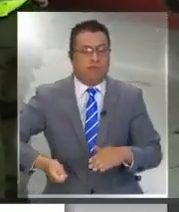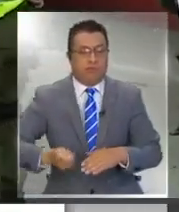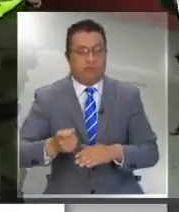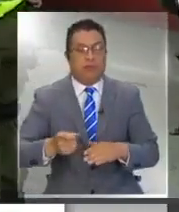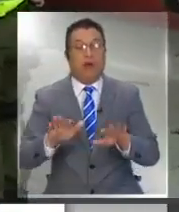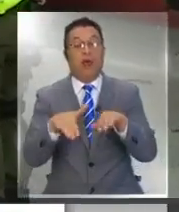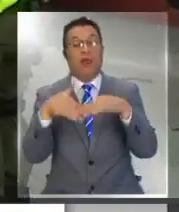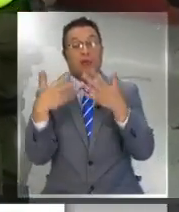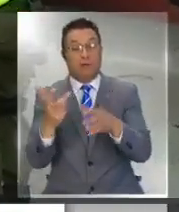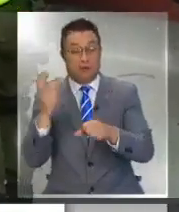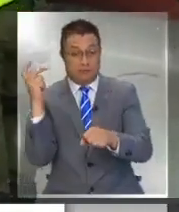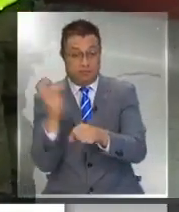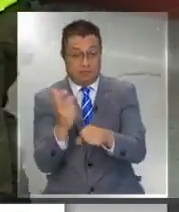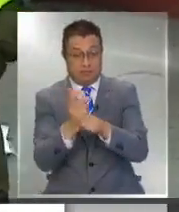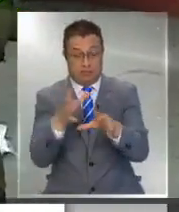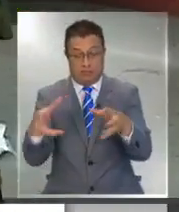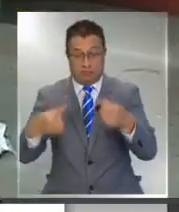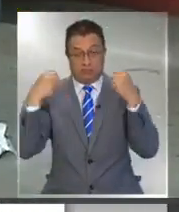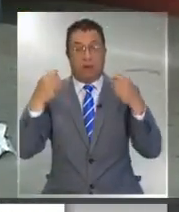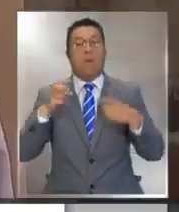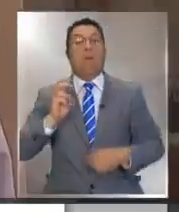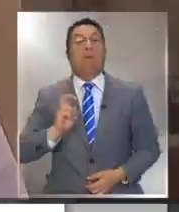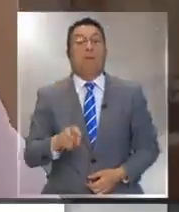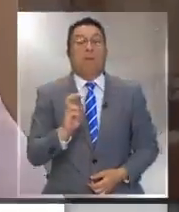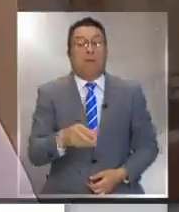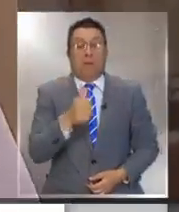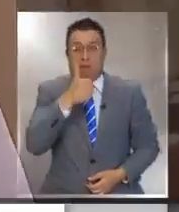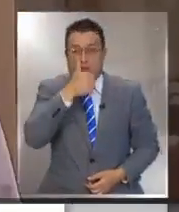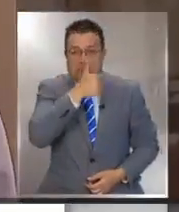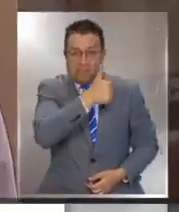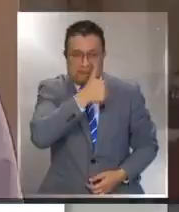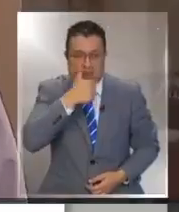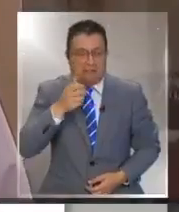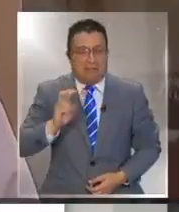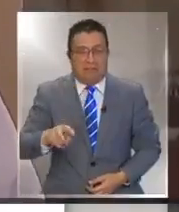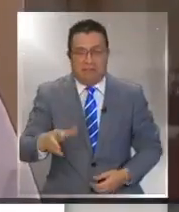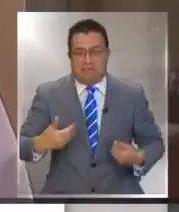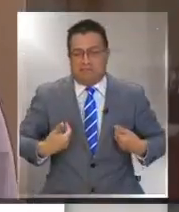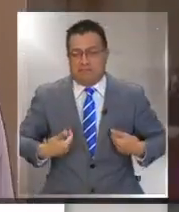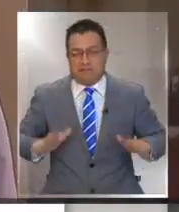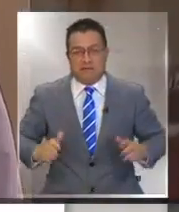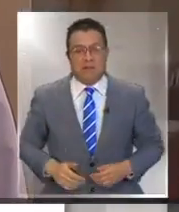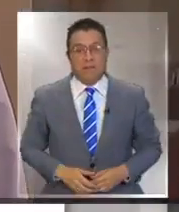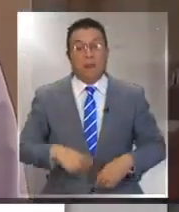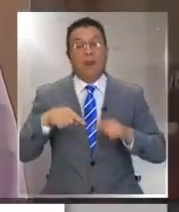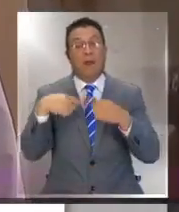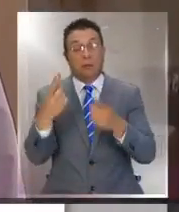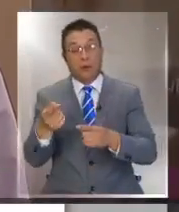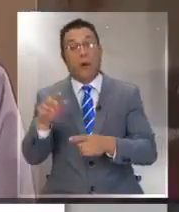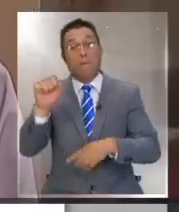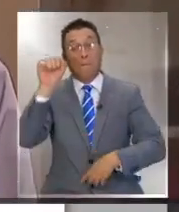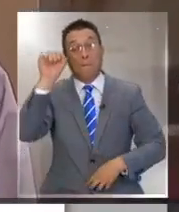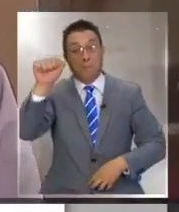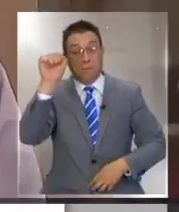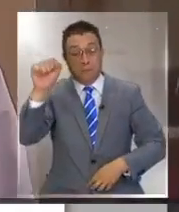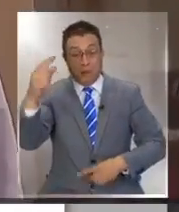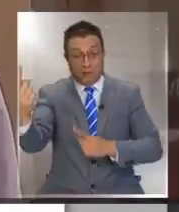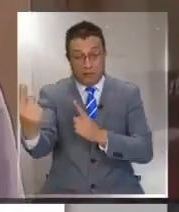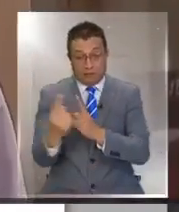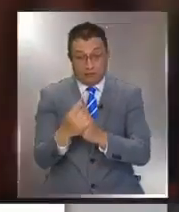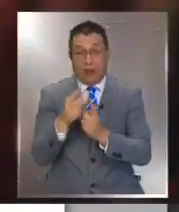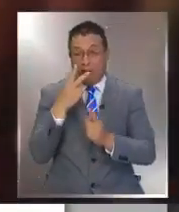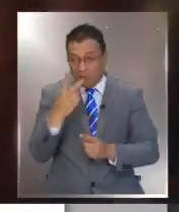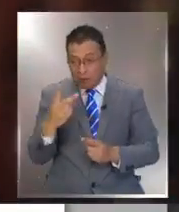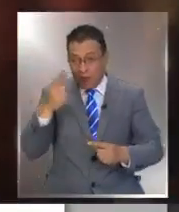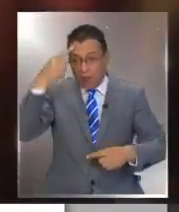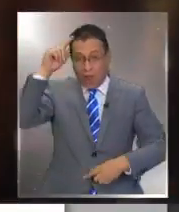sus pertenencias y seguirían caminando como si nada. De repente apareció tocando la puerta y ahí nos dimos cuenta que estaba